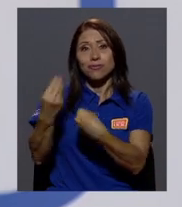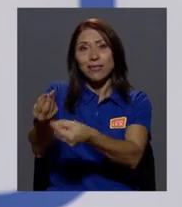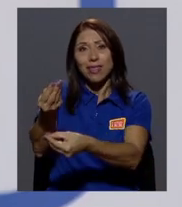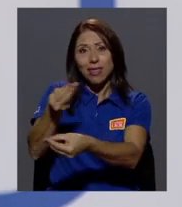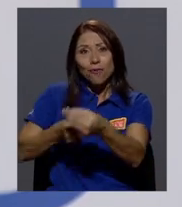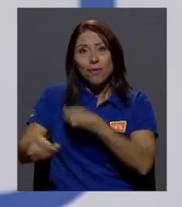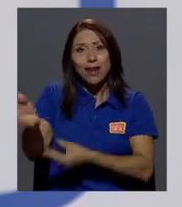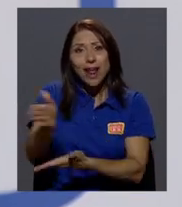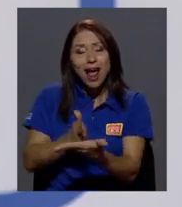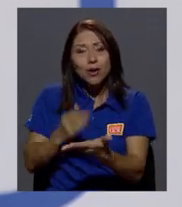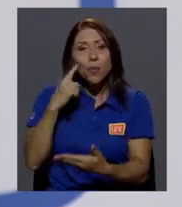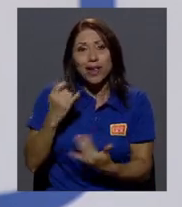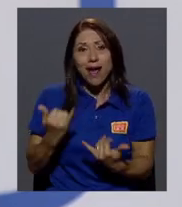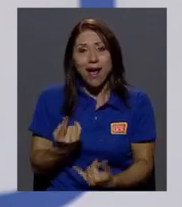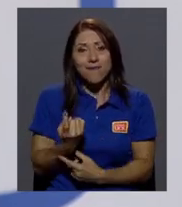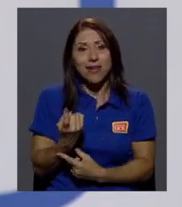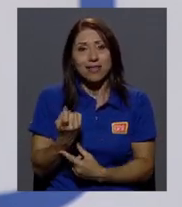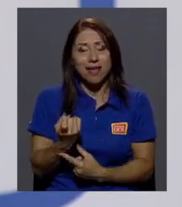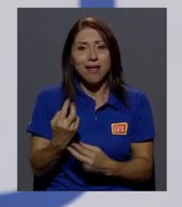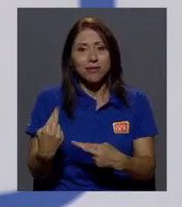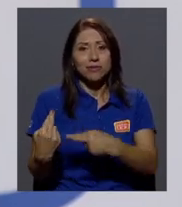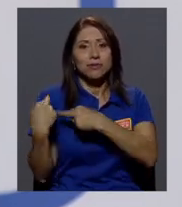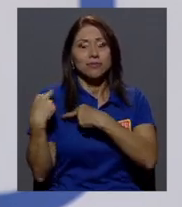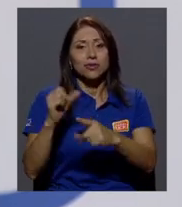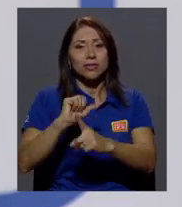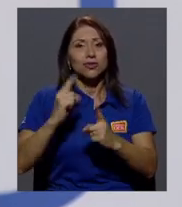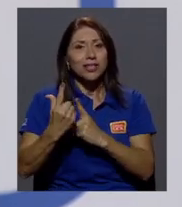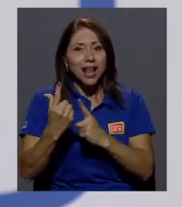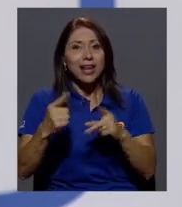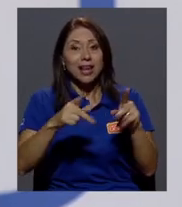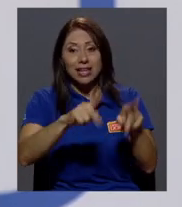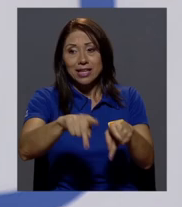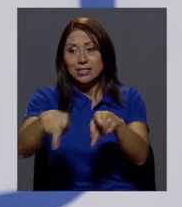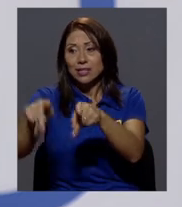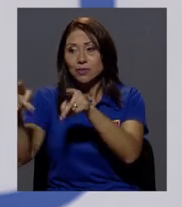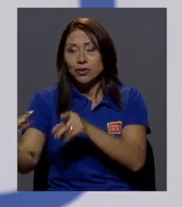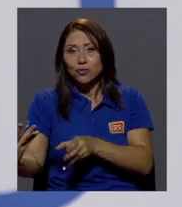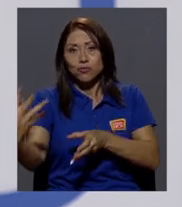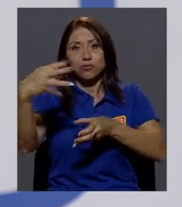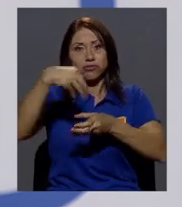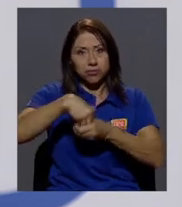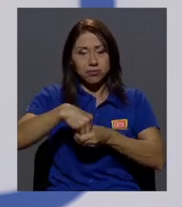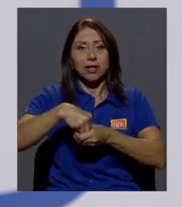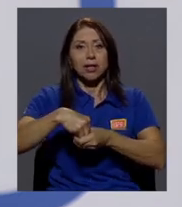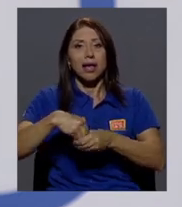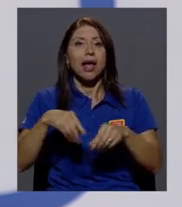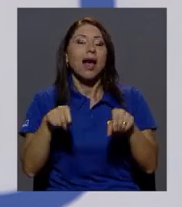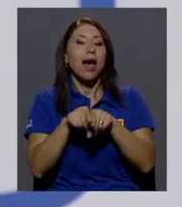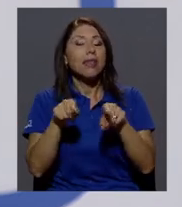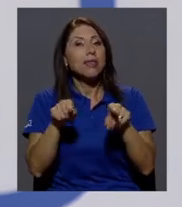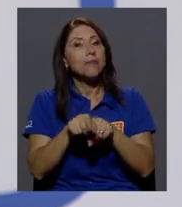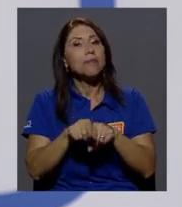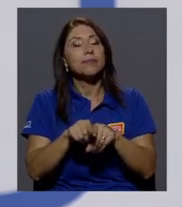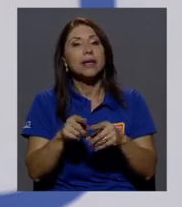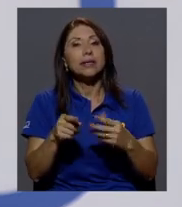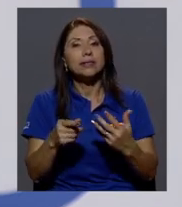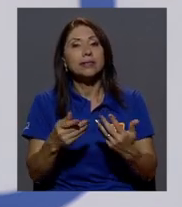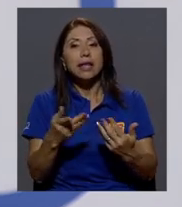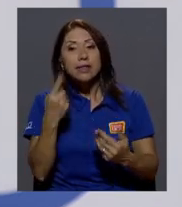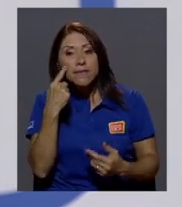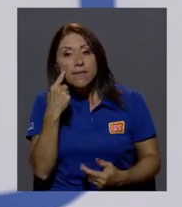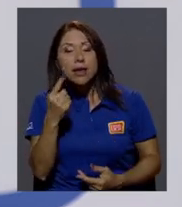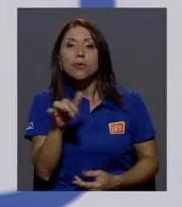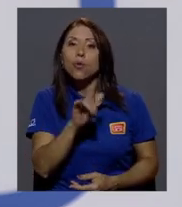faltando verdad esta parte de responsabilidad social y de inclusión de esta población entonces además de verlo como una